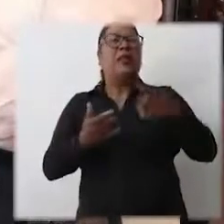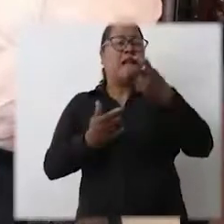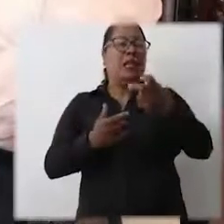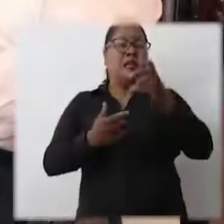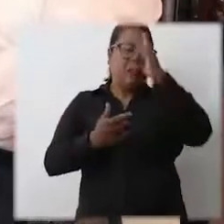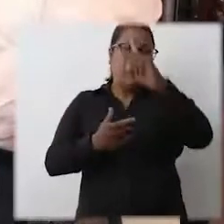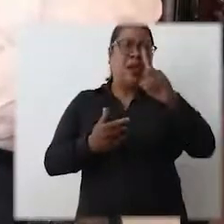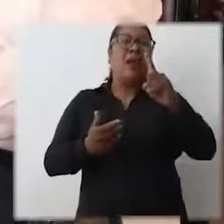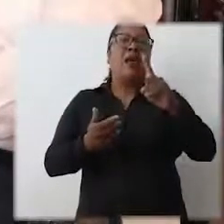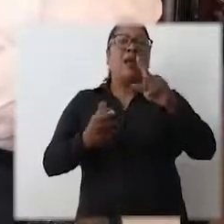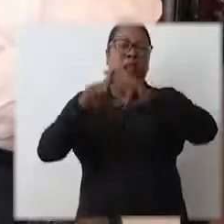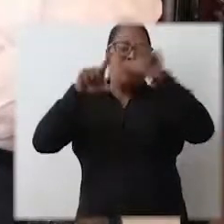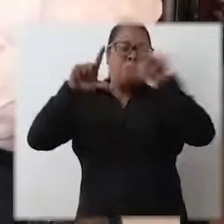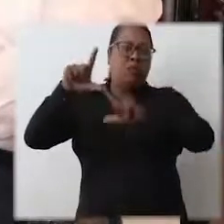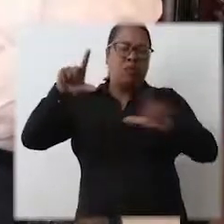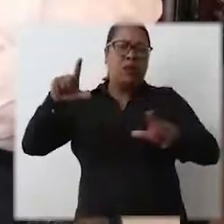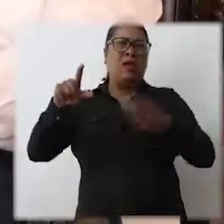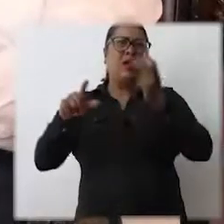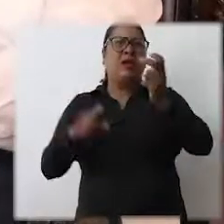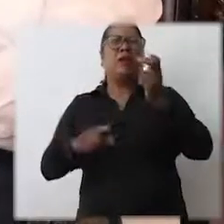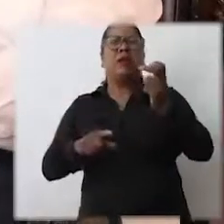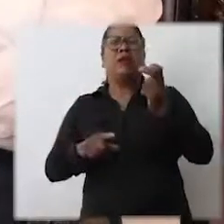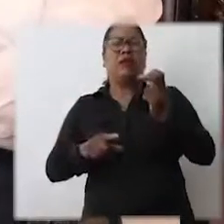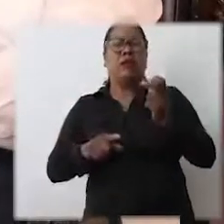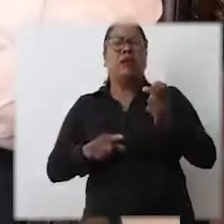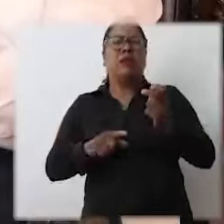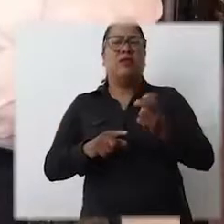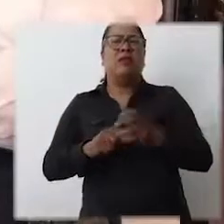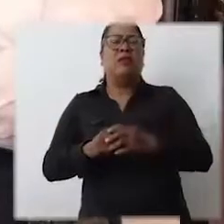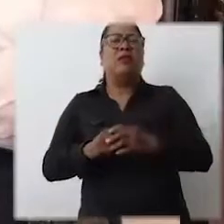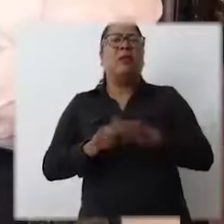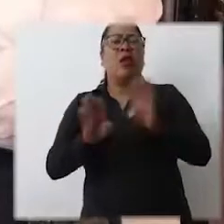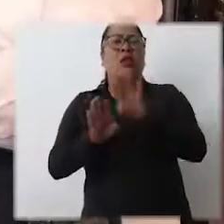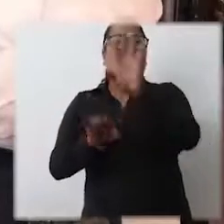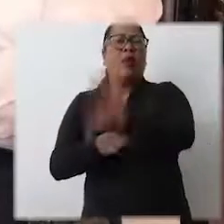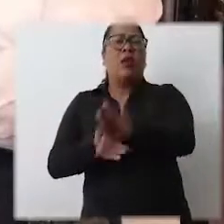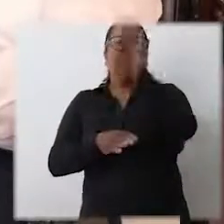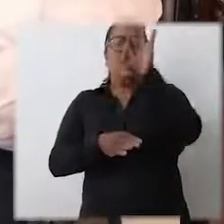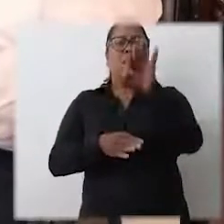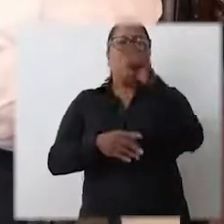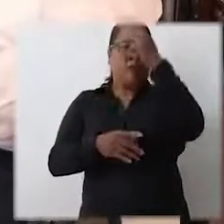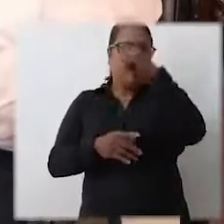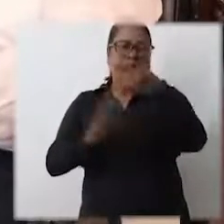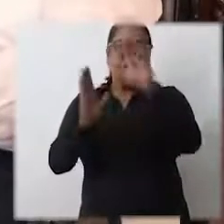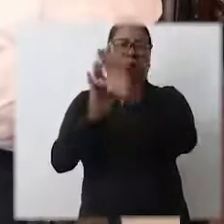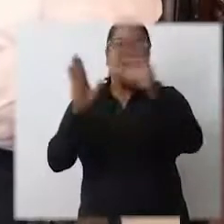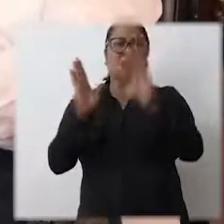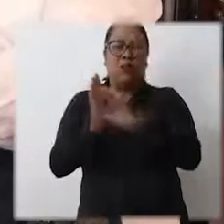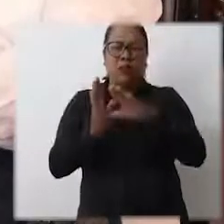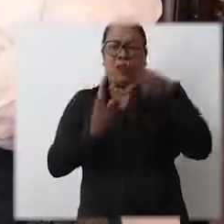ser ajeno y debe, conforme lo mandata la fracción